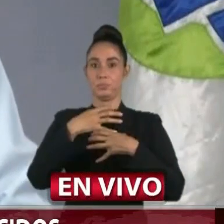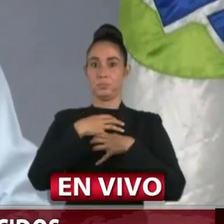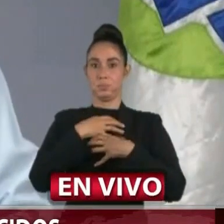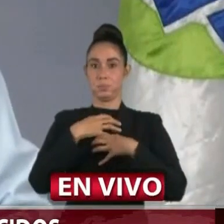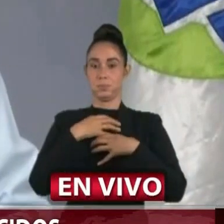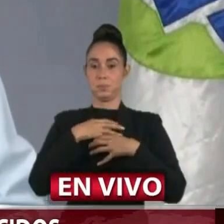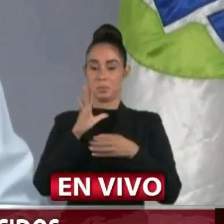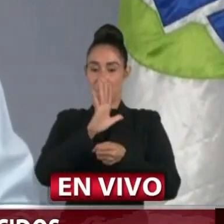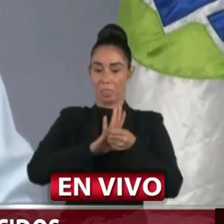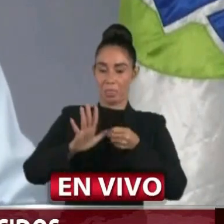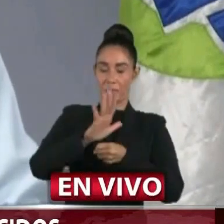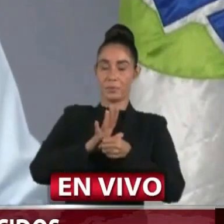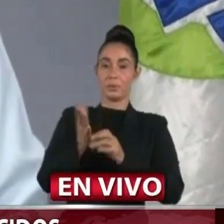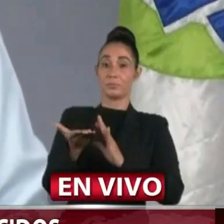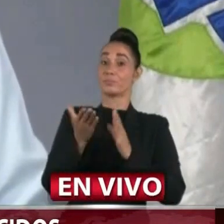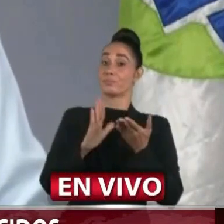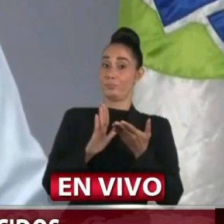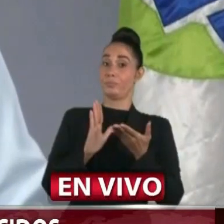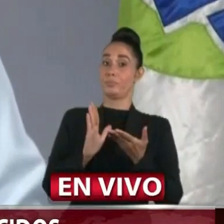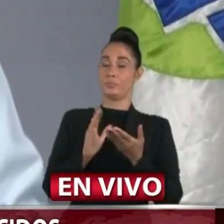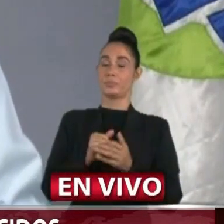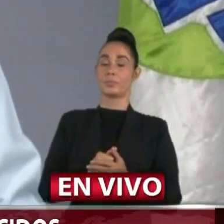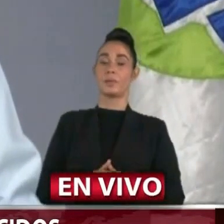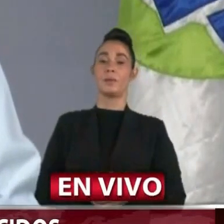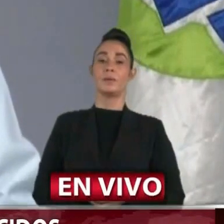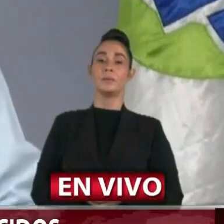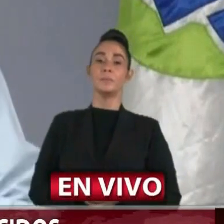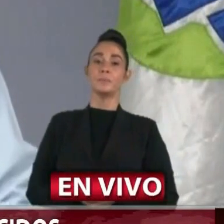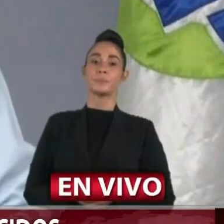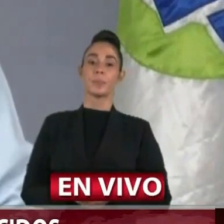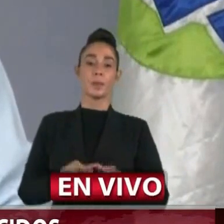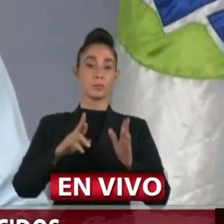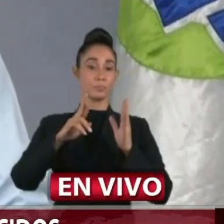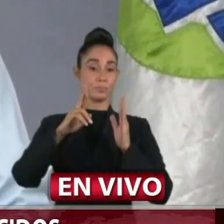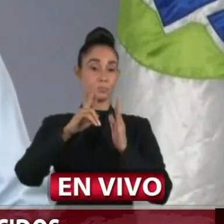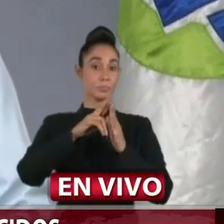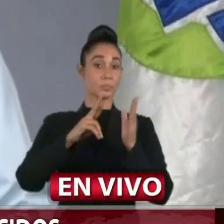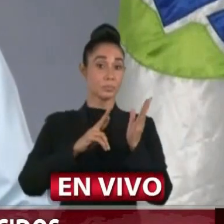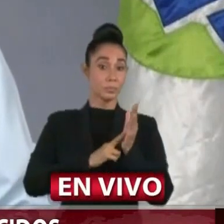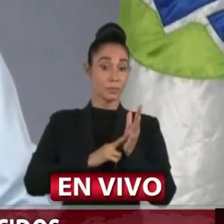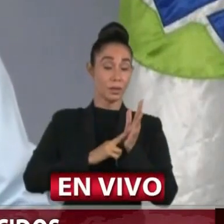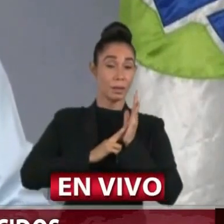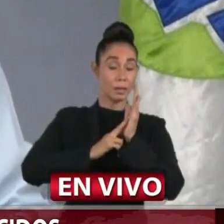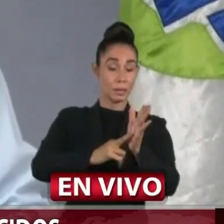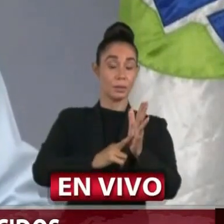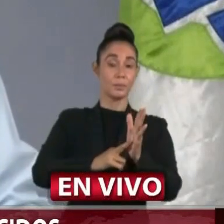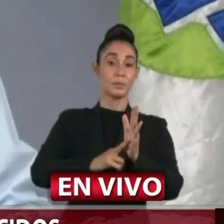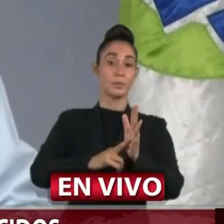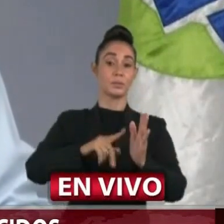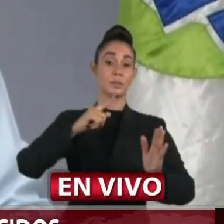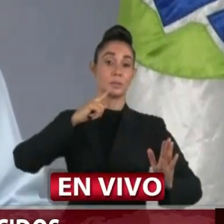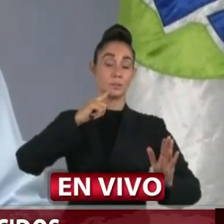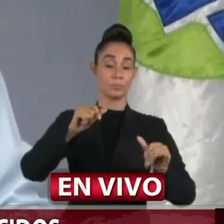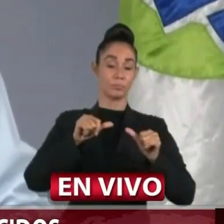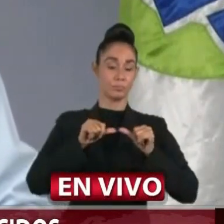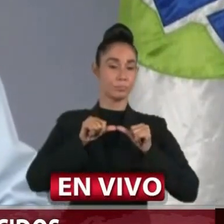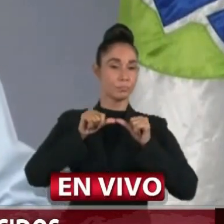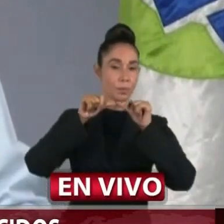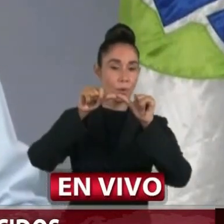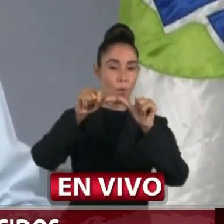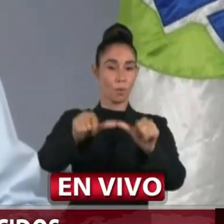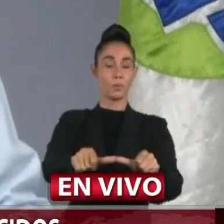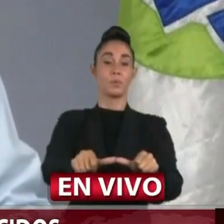las recomendaciones, el Ministerio de Salud Pública mantiene